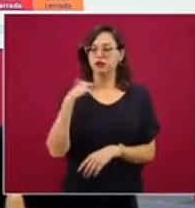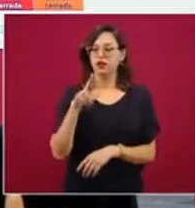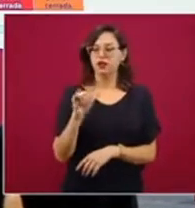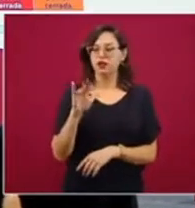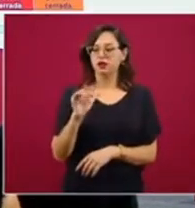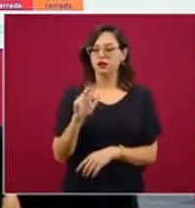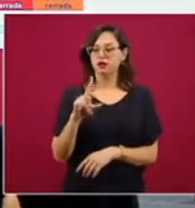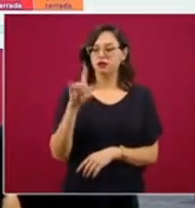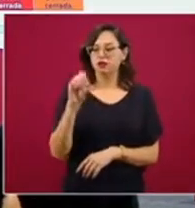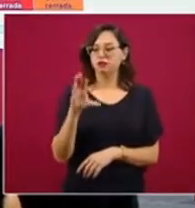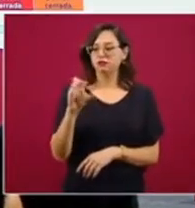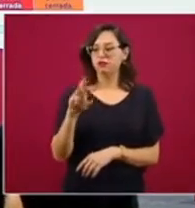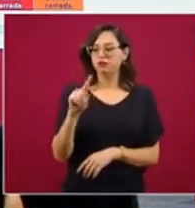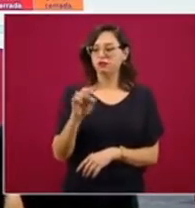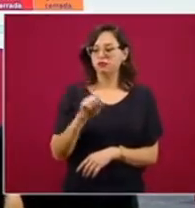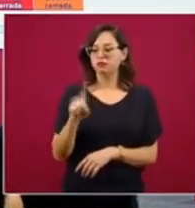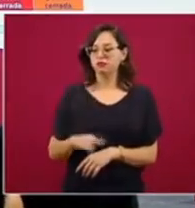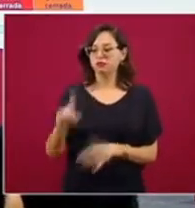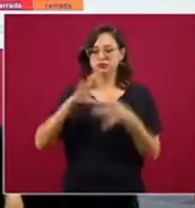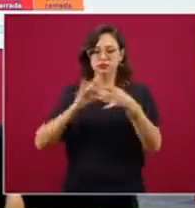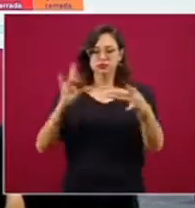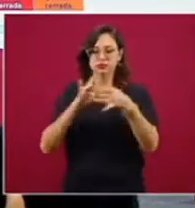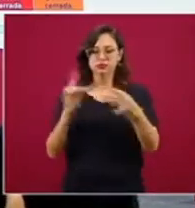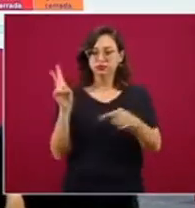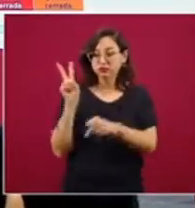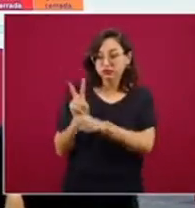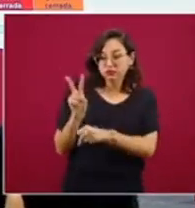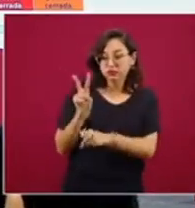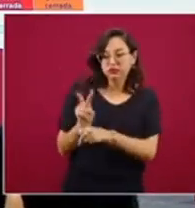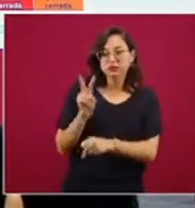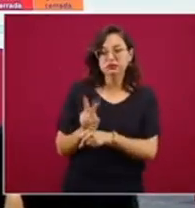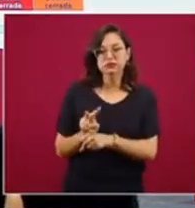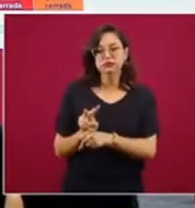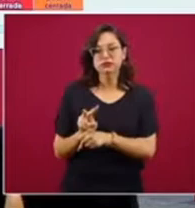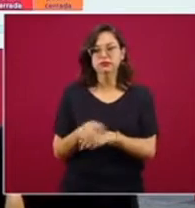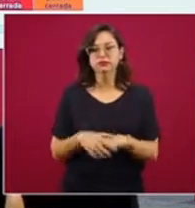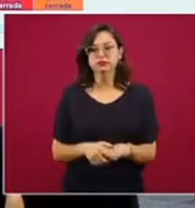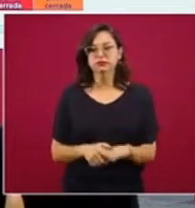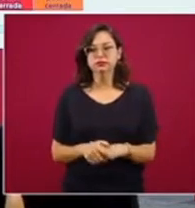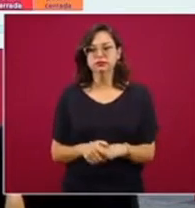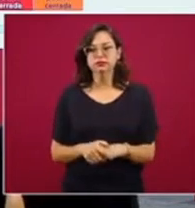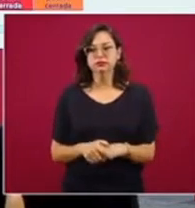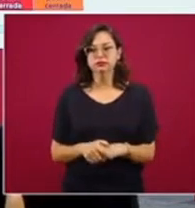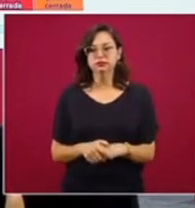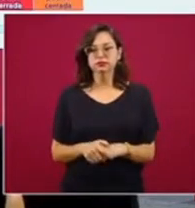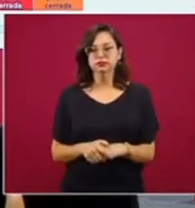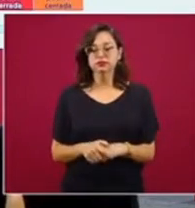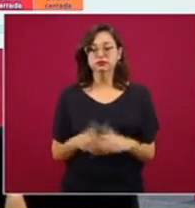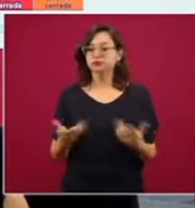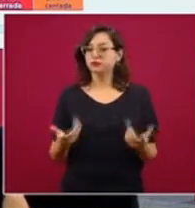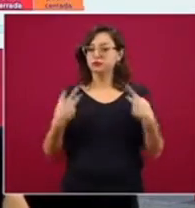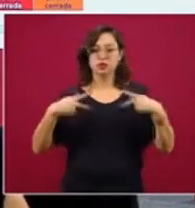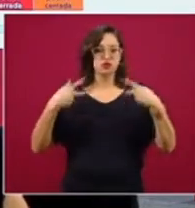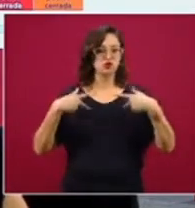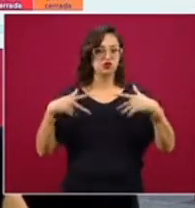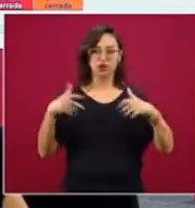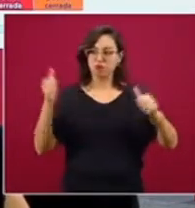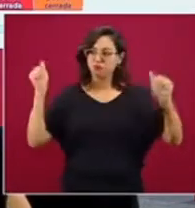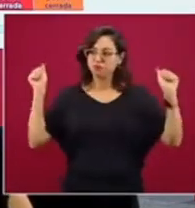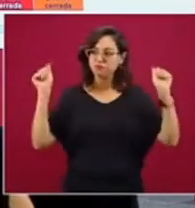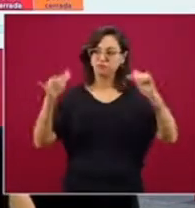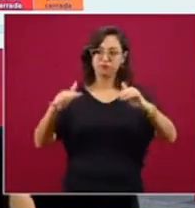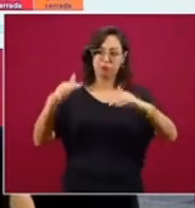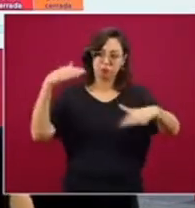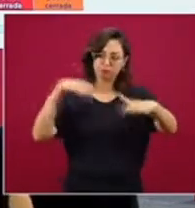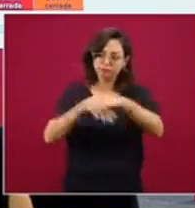quien le ha dado un seguimiento estrecho a esto, no se pueden tener por el momento con público. Esto